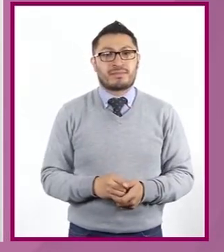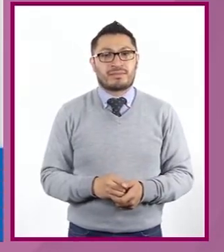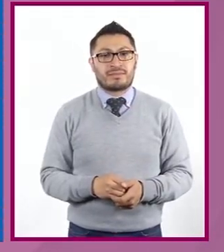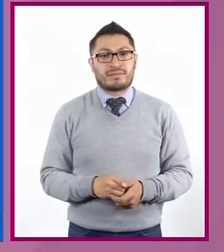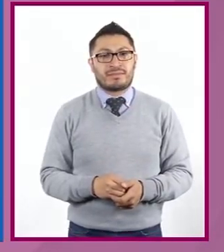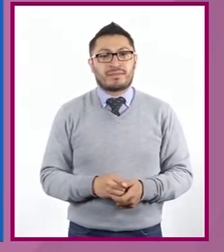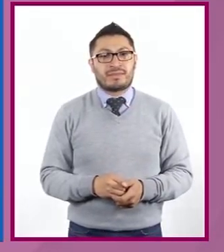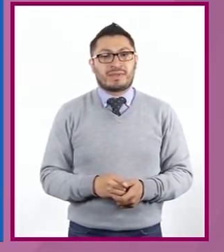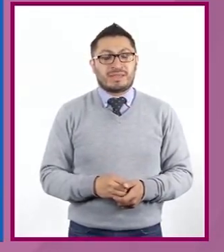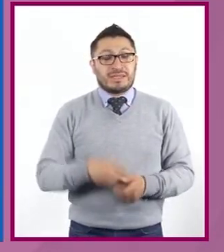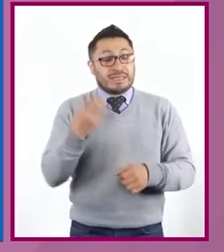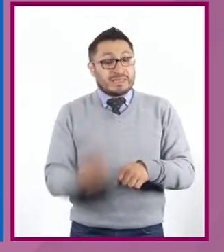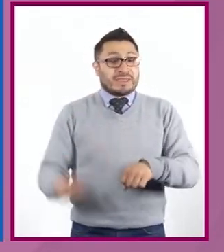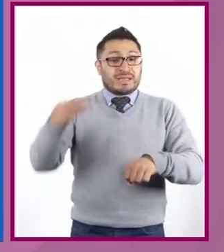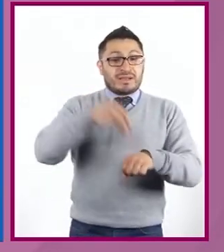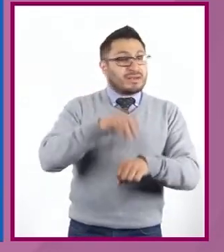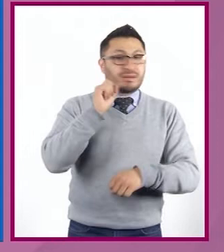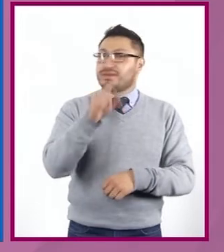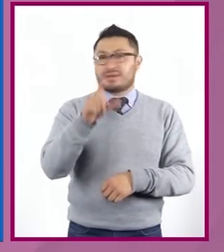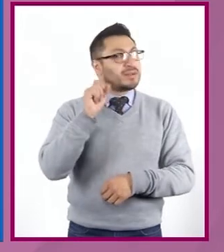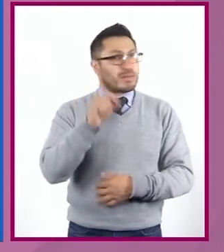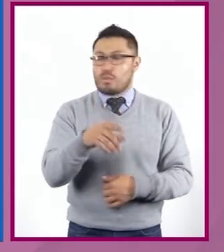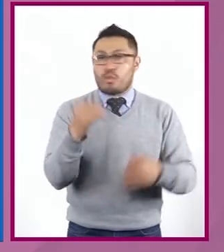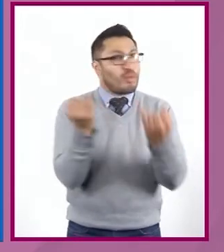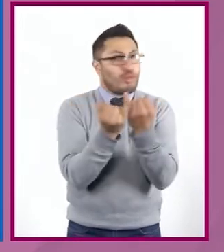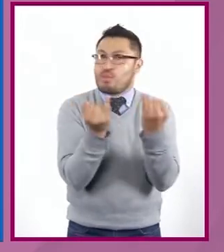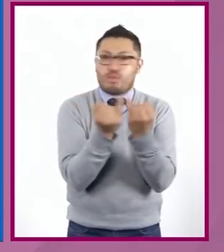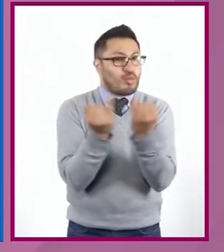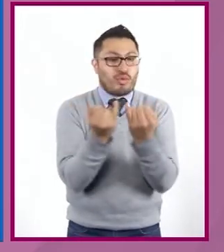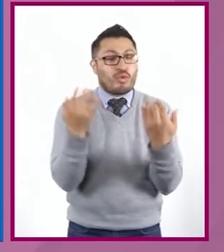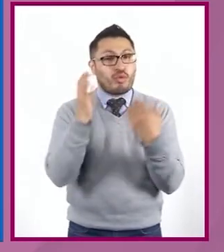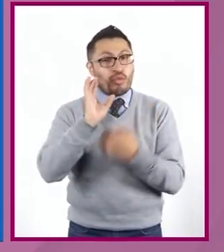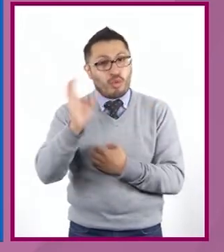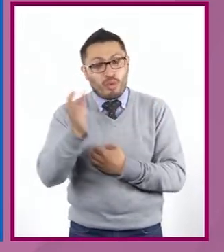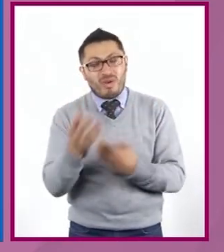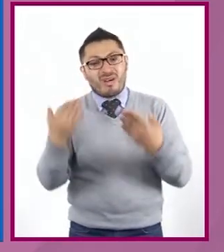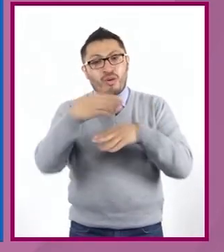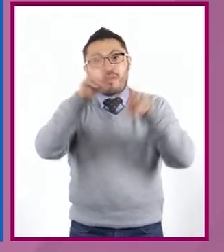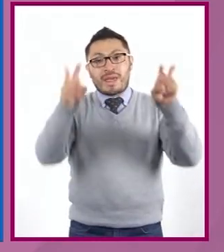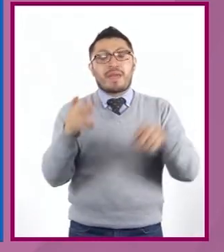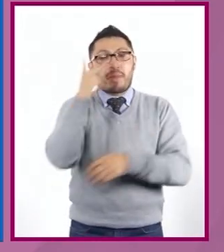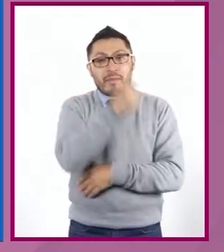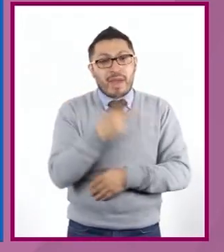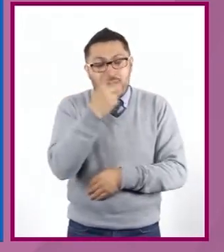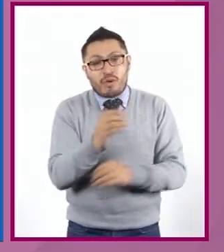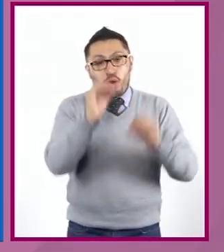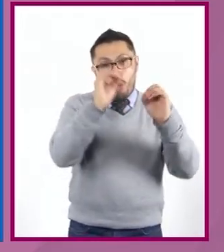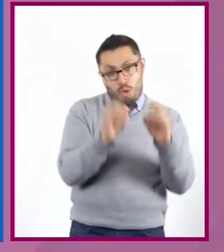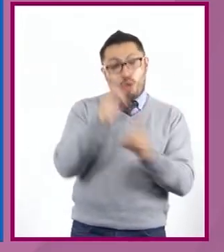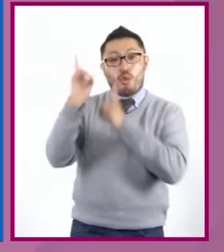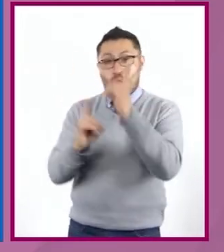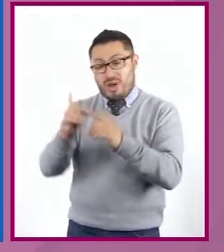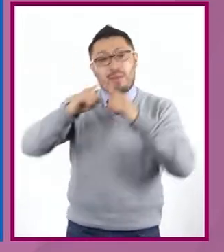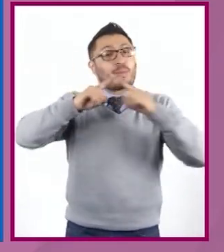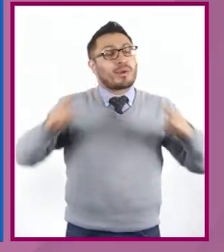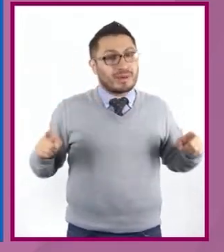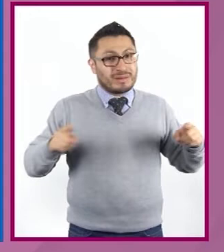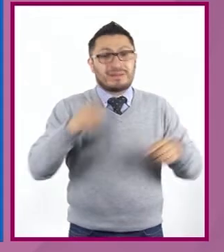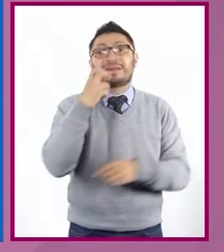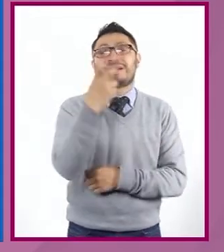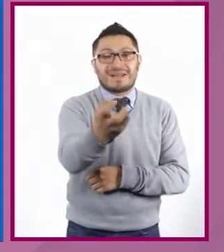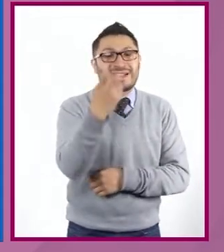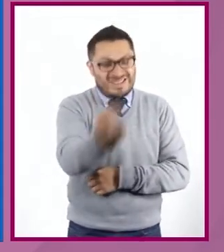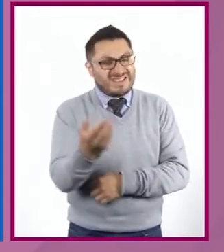Y habría que agregar que tampoco es lo mismo cuando se habla sobre un tema pedagógico o sobre uno deportivo. Ahí